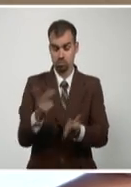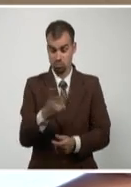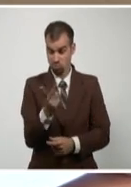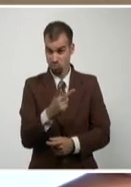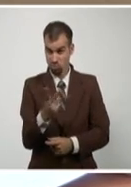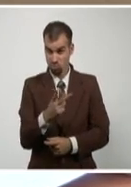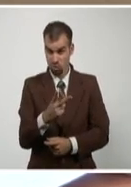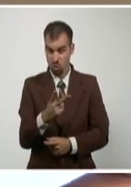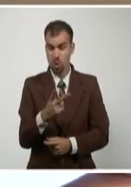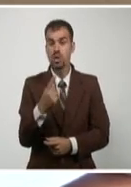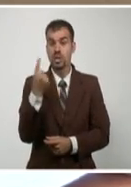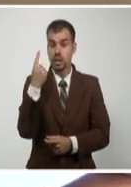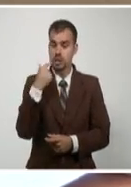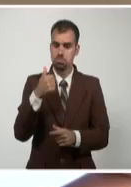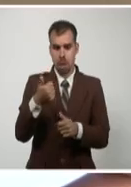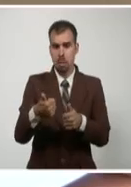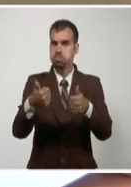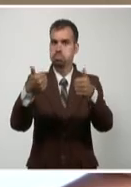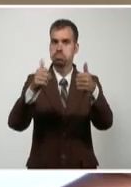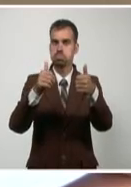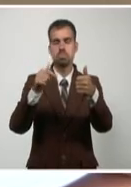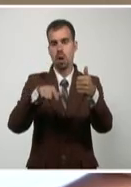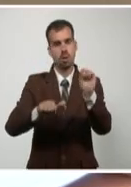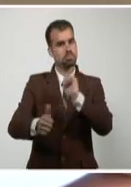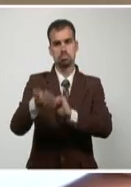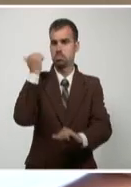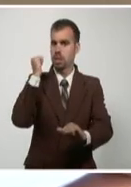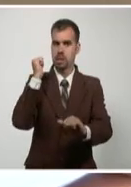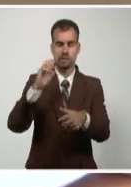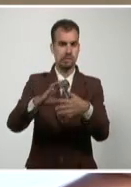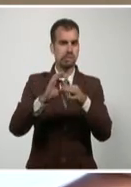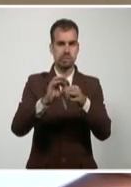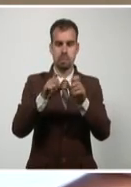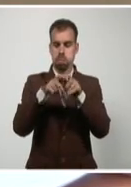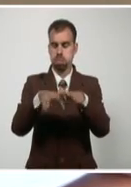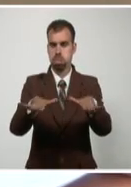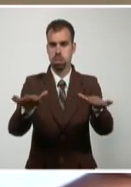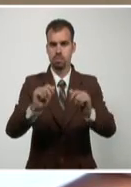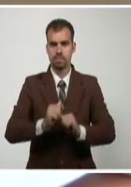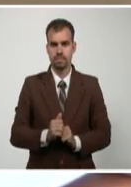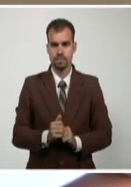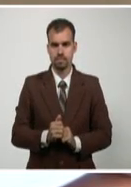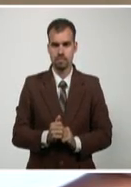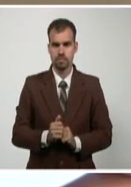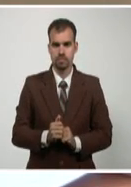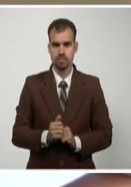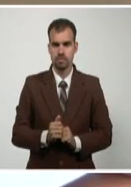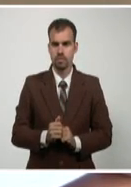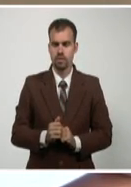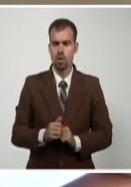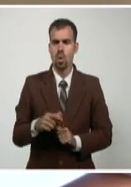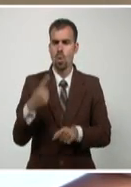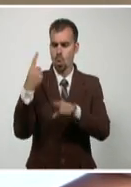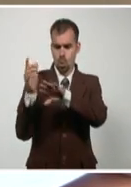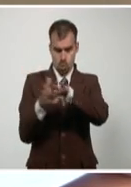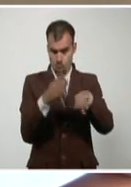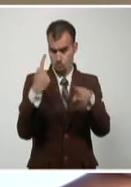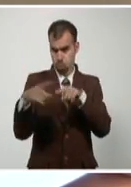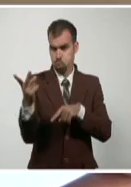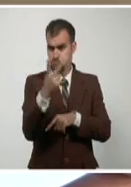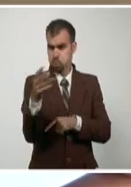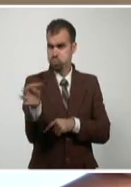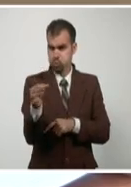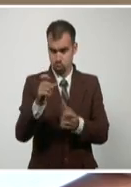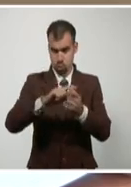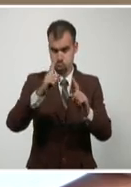encontraban en la nueva normalidad. Y pasar a la fase 1 al municipio El Salvador y Manuel Tame, ambos también se